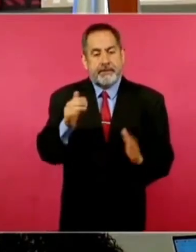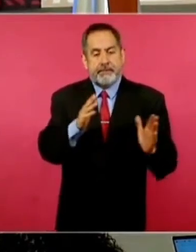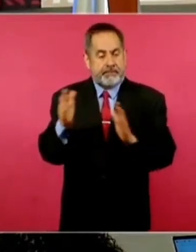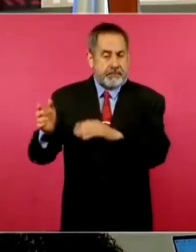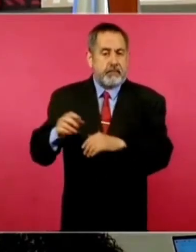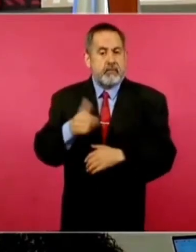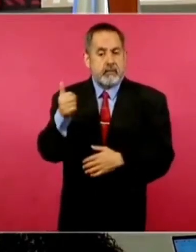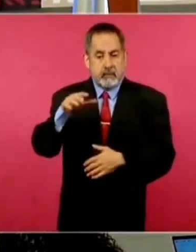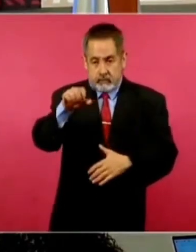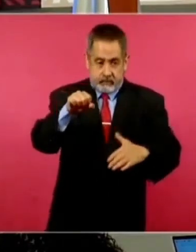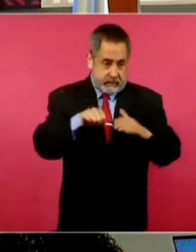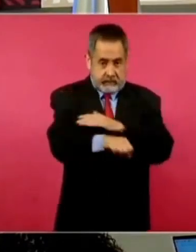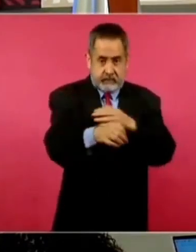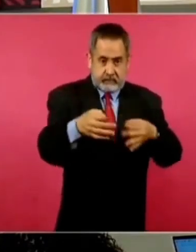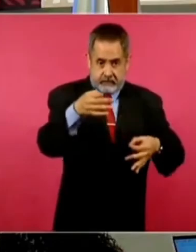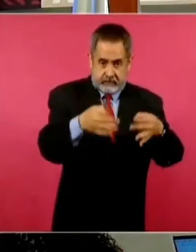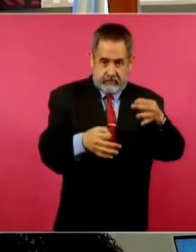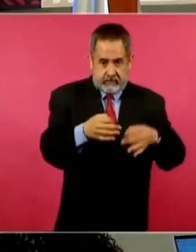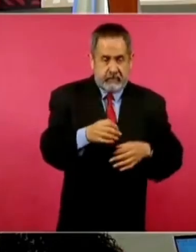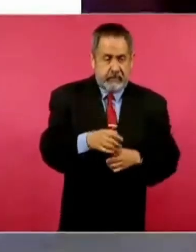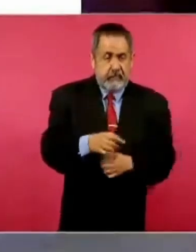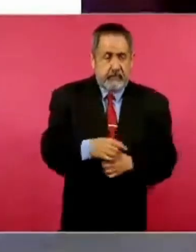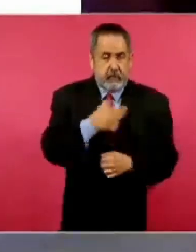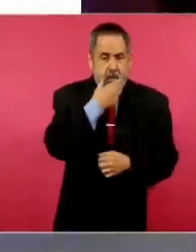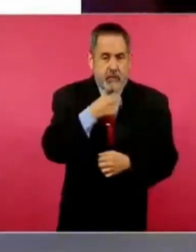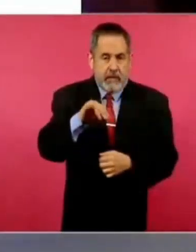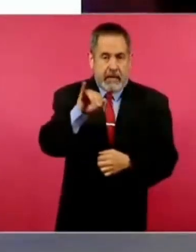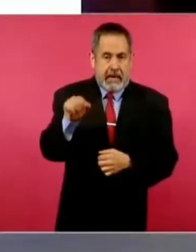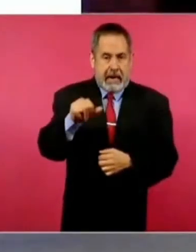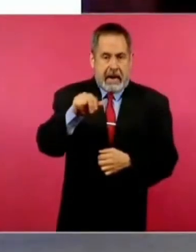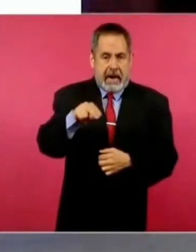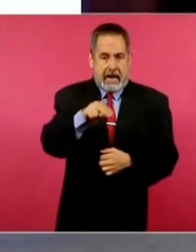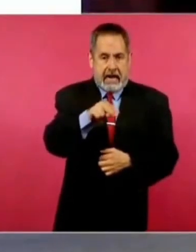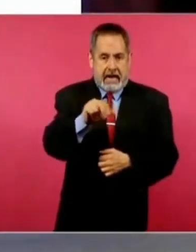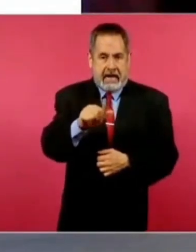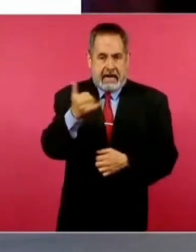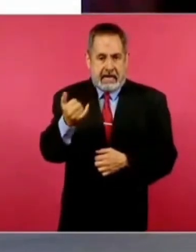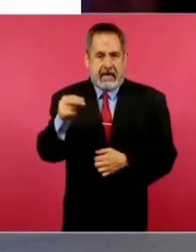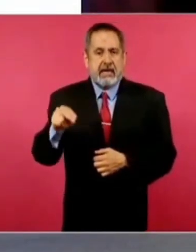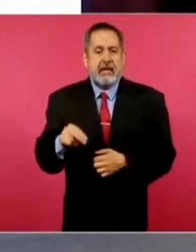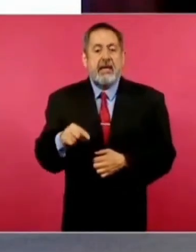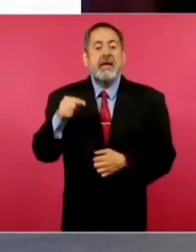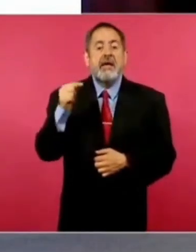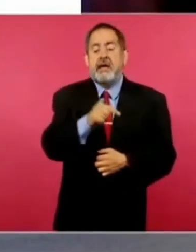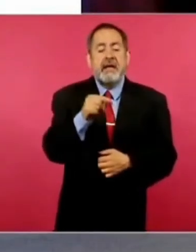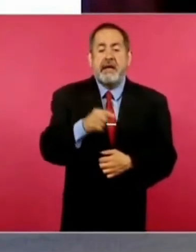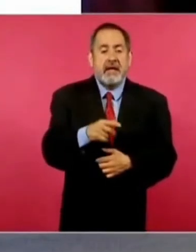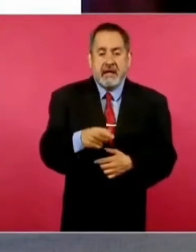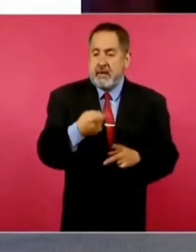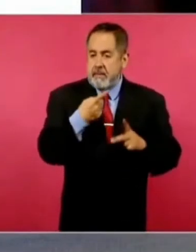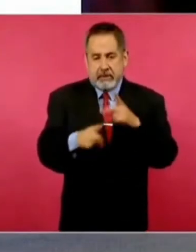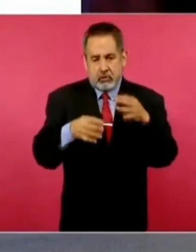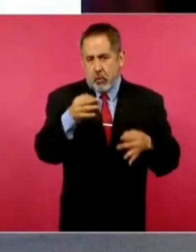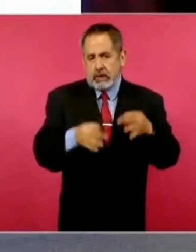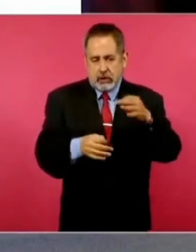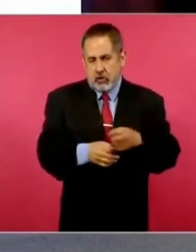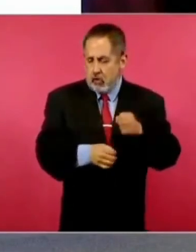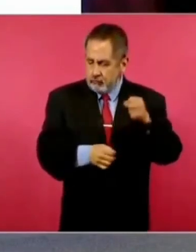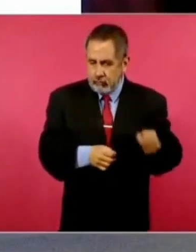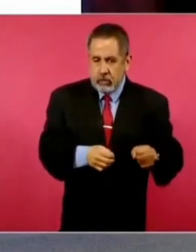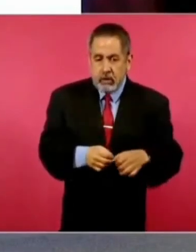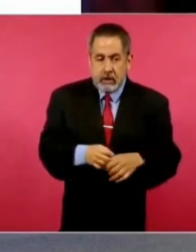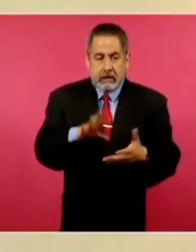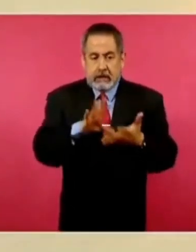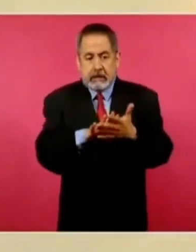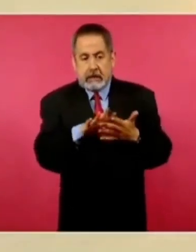vinculación a proceso de hanay n él eh fue vinculado a proceso y se le impuso